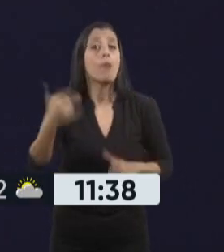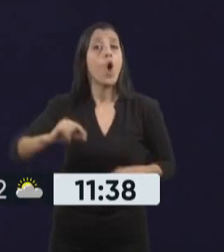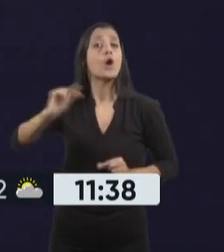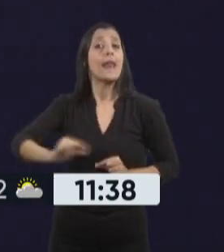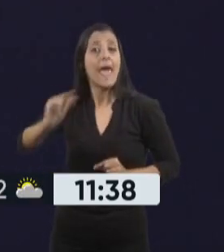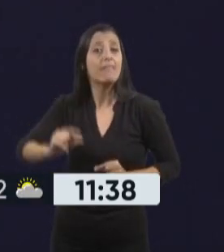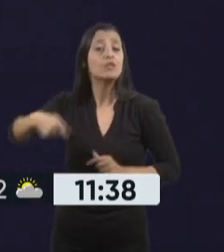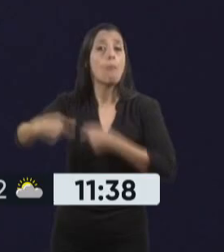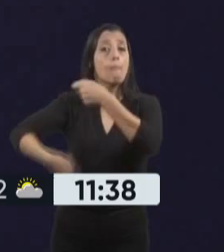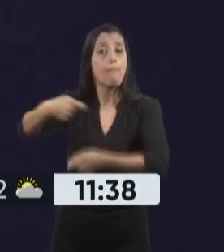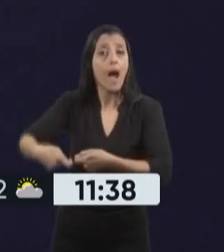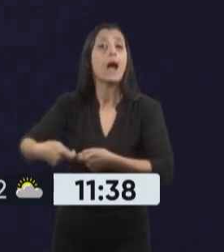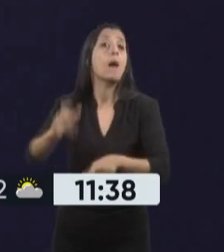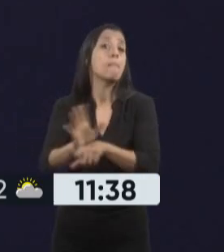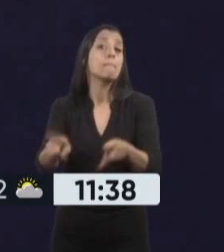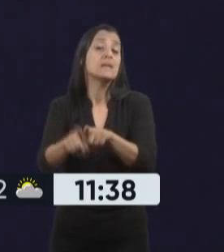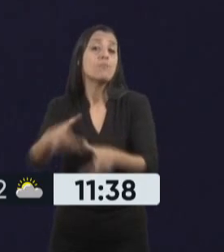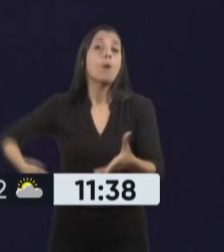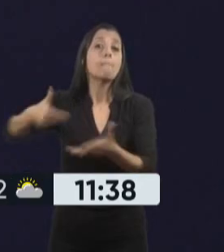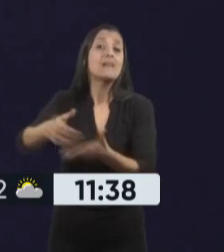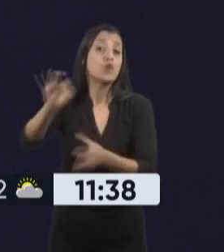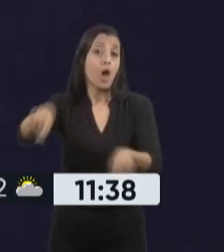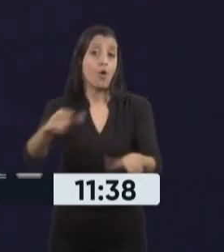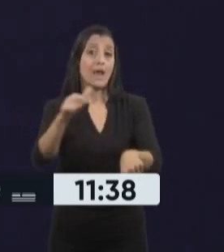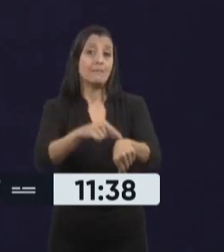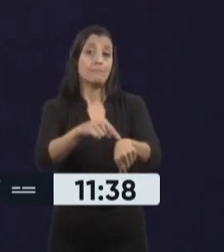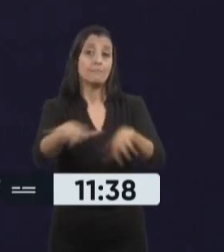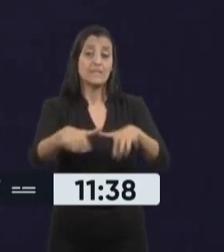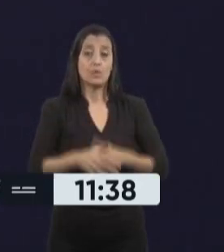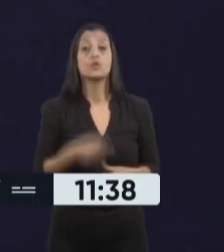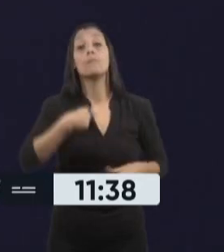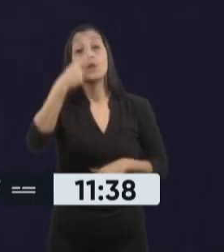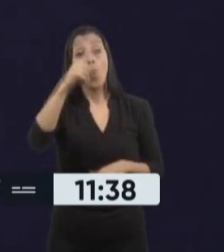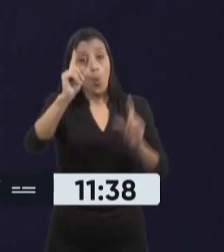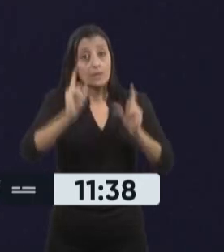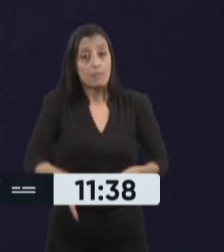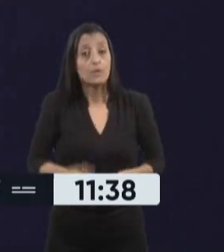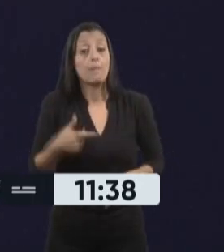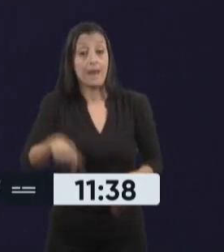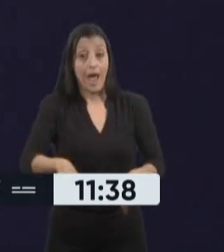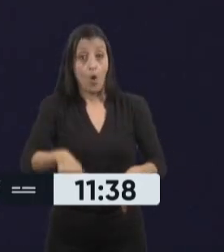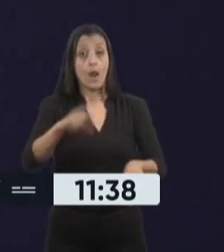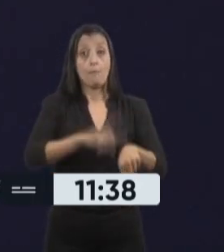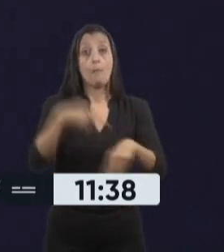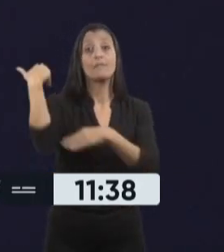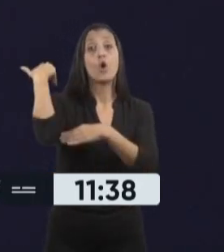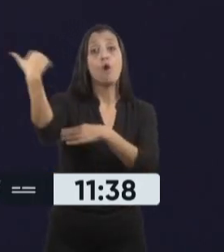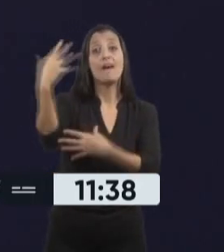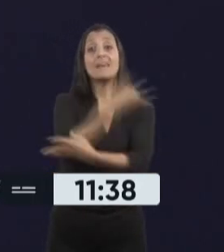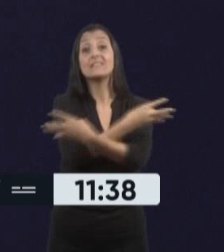créditos para financiar proyectos de inversión, como es este caso. Por último, ahora apenas termino aquí